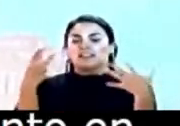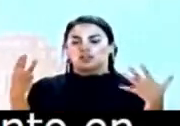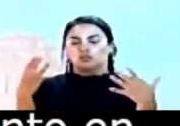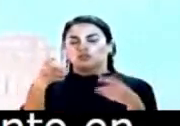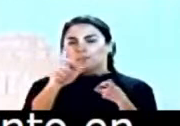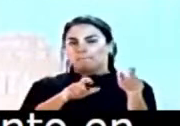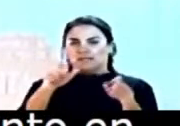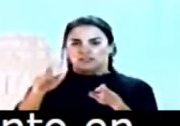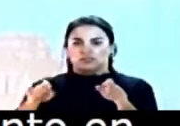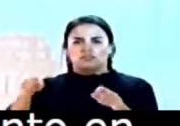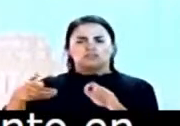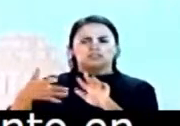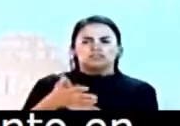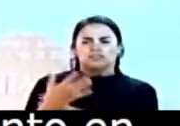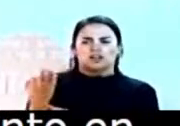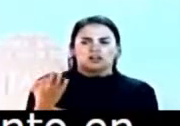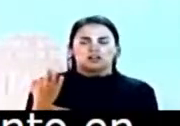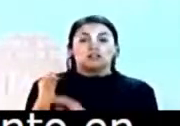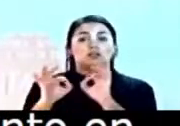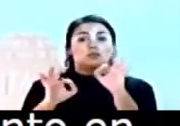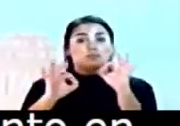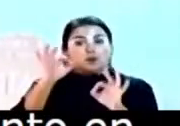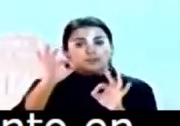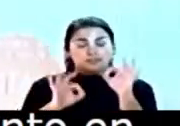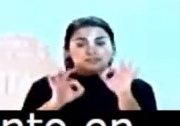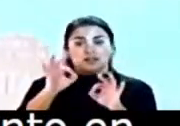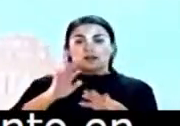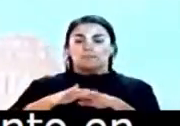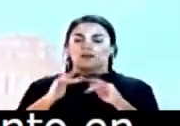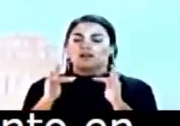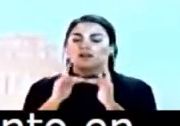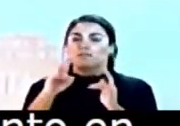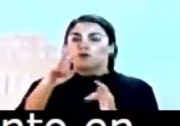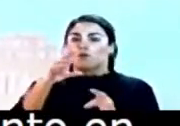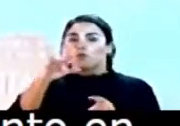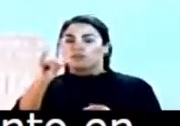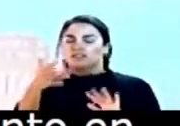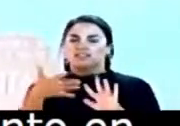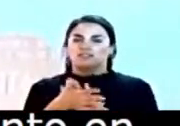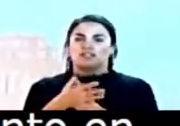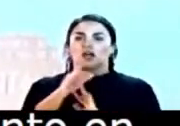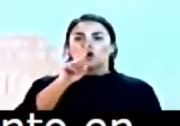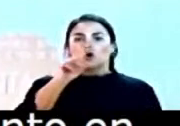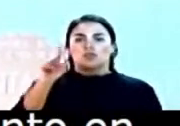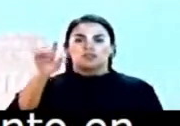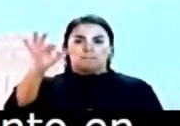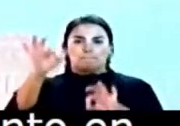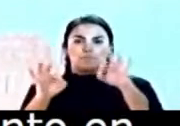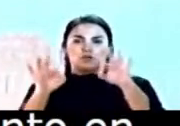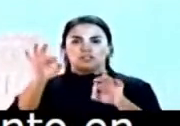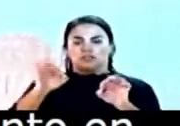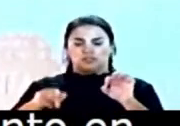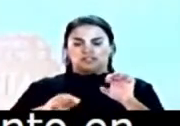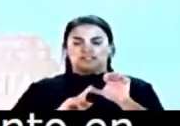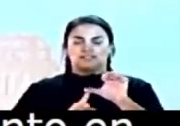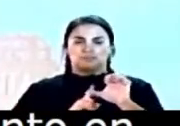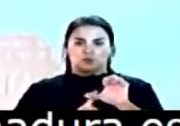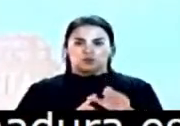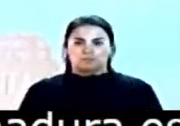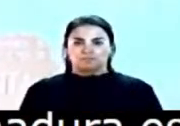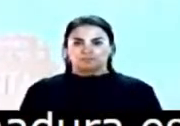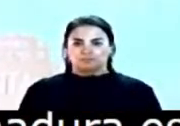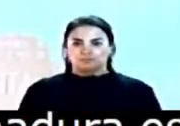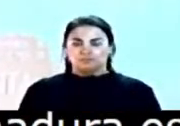Esto significa que el tanto por ciento con respecto a camas UCI es de un 11% en Extremadura.